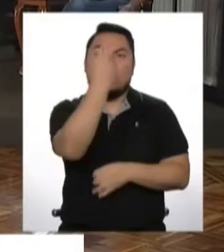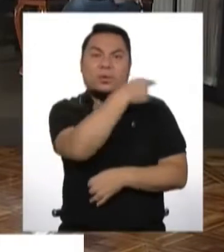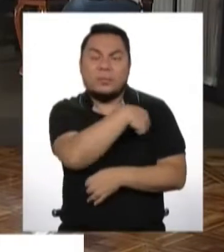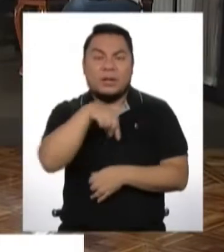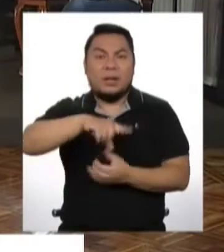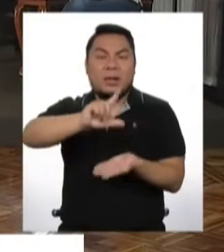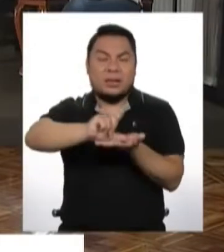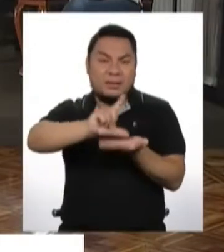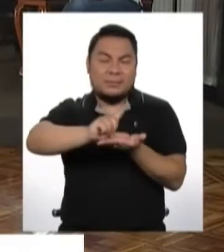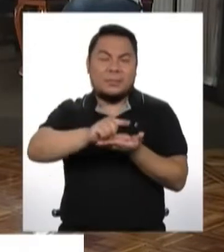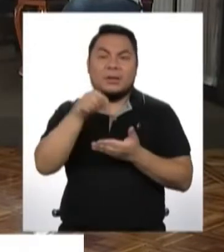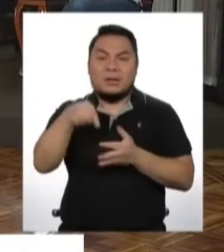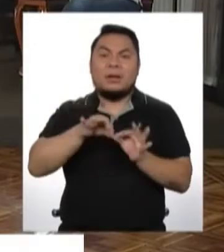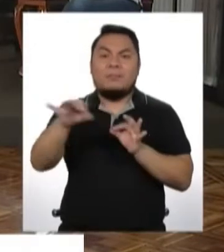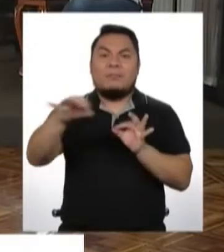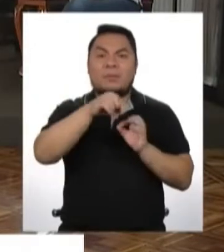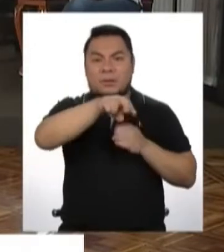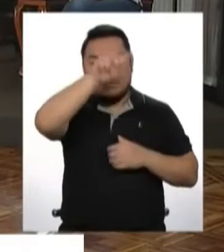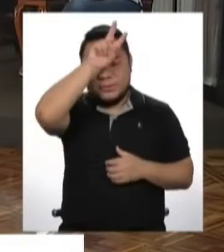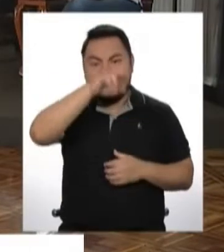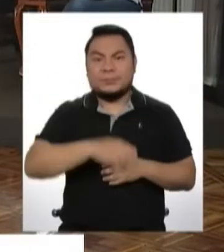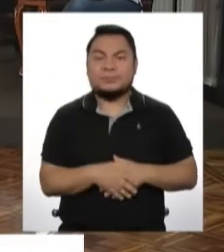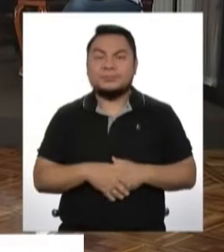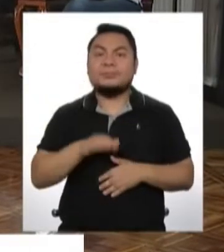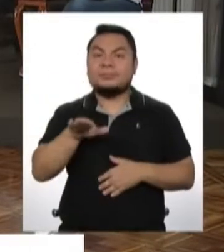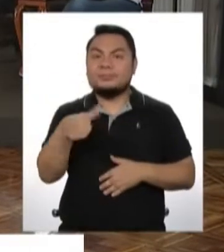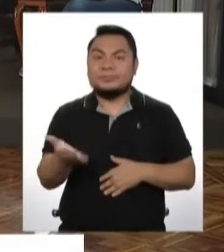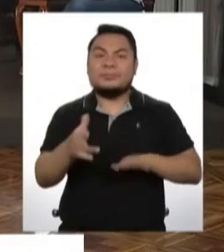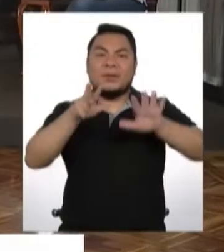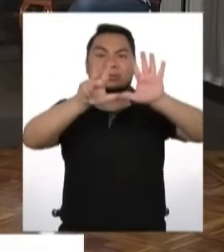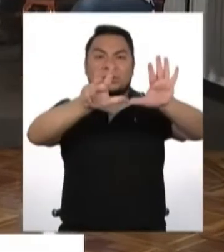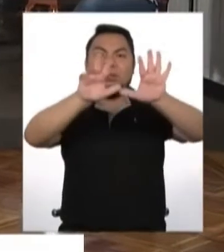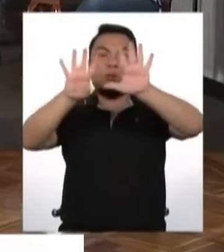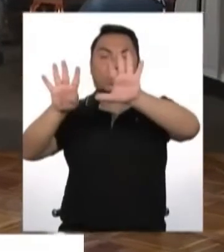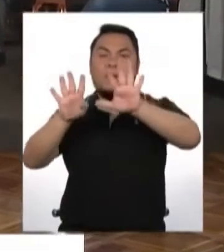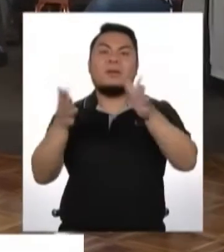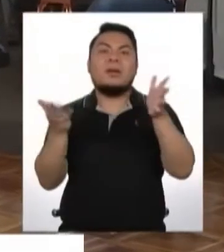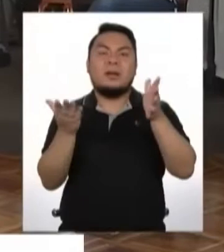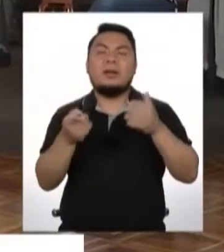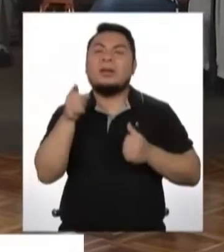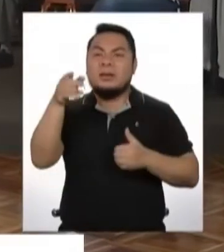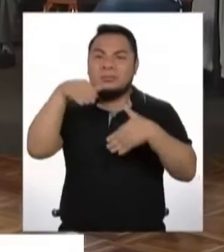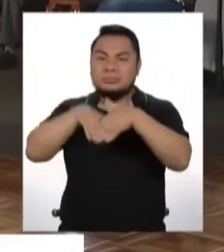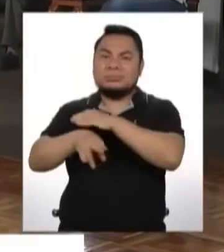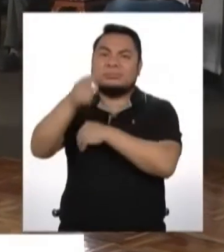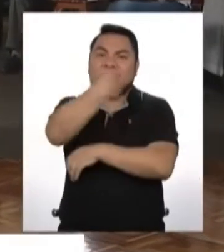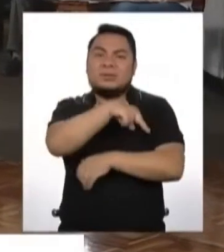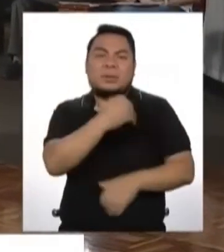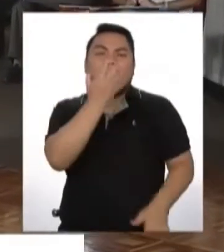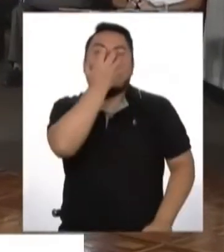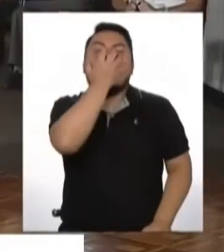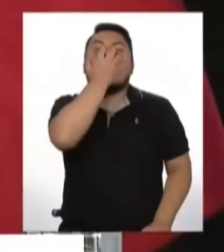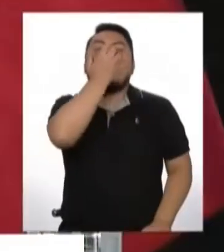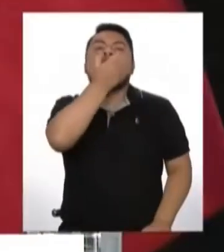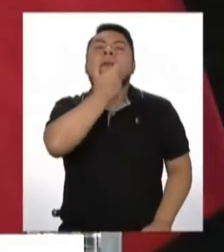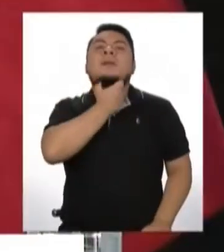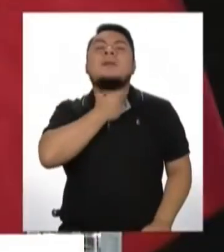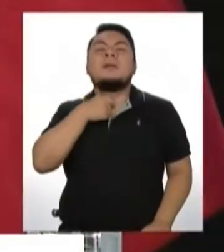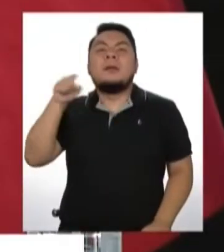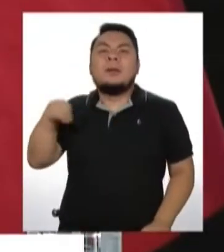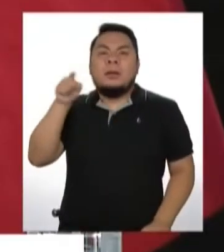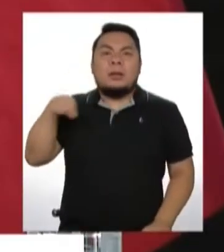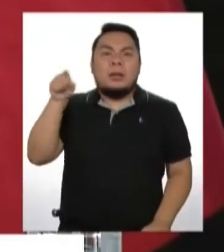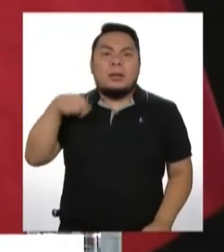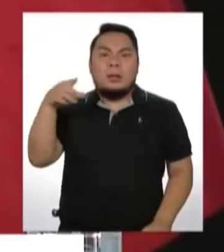hospitales de Lima y de las regiones del Perú. Y hay 89 que se encuentran con ventilación mecánica en la unidad